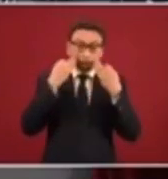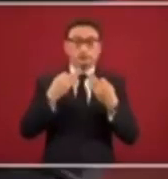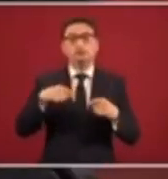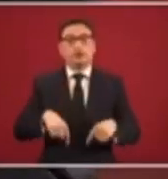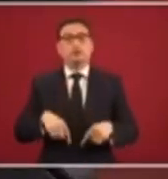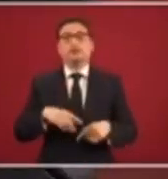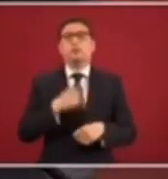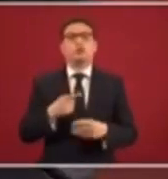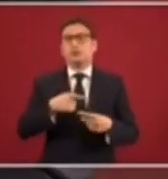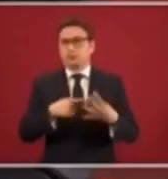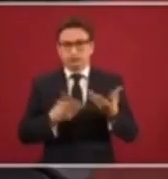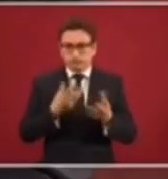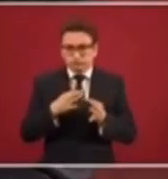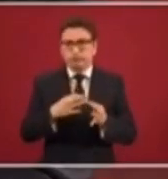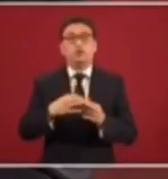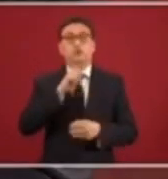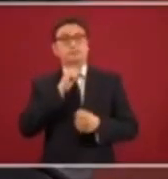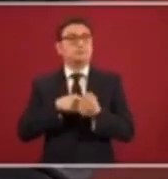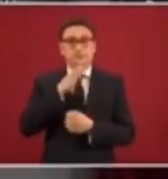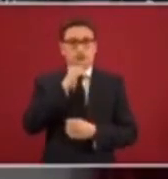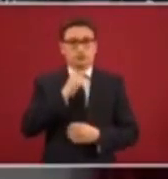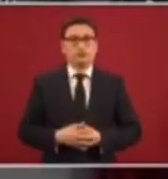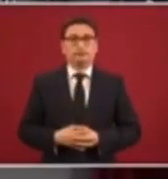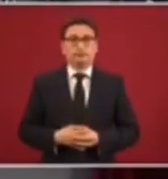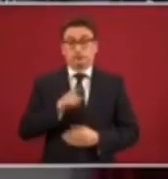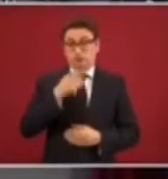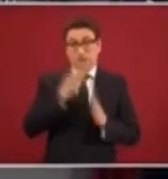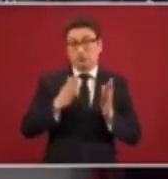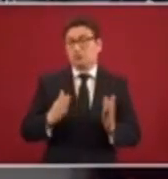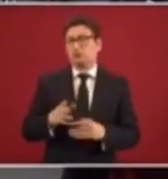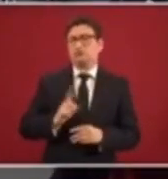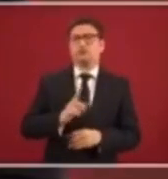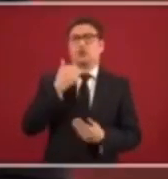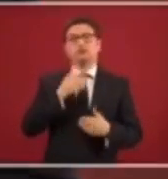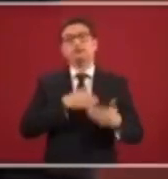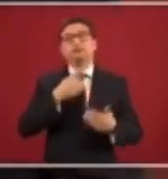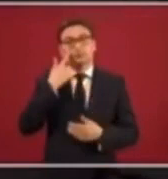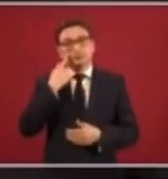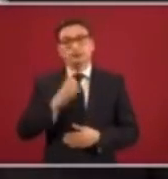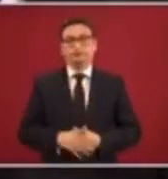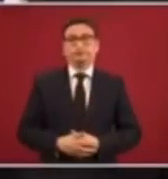aquí, porque son cosas que no se pueden ocultar. ¿Se pone usted un plazo para su plan? No. Lo vamos a ir viendo.